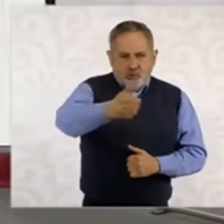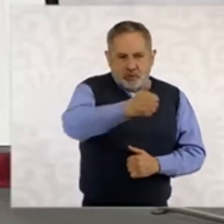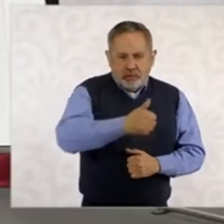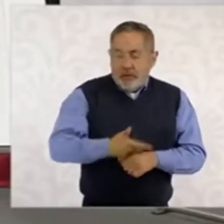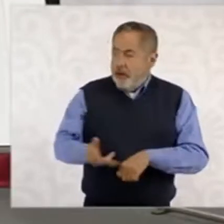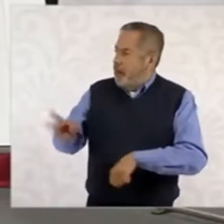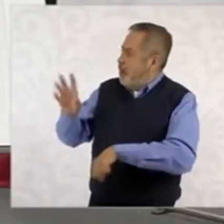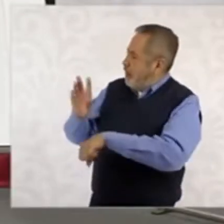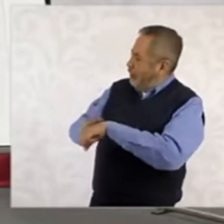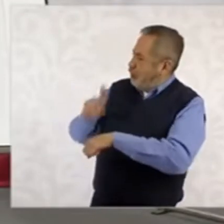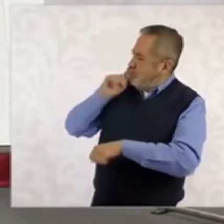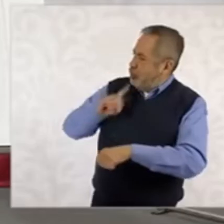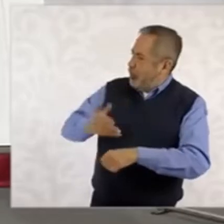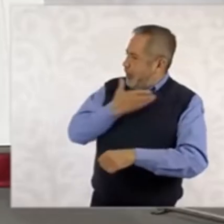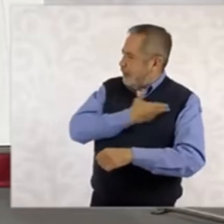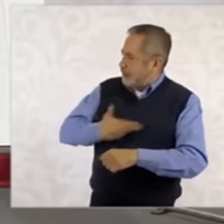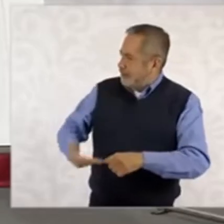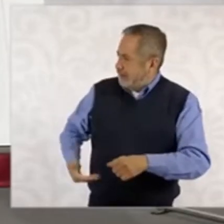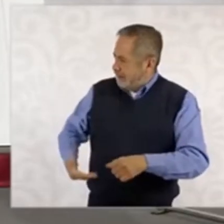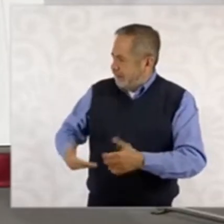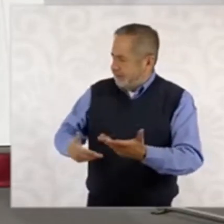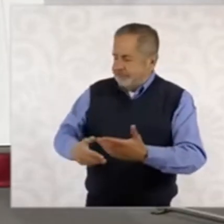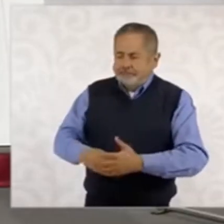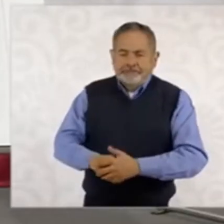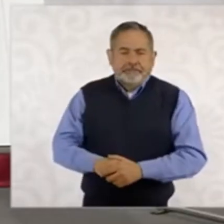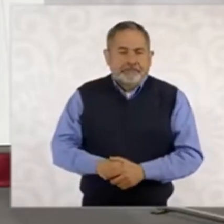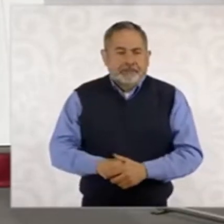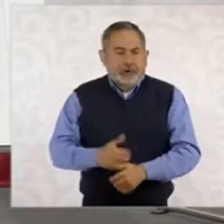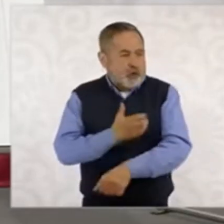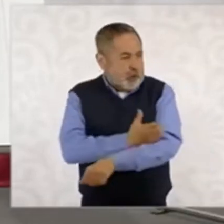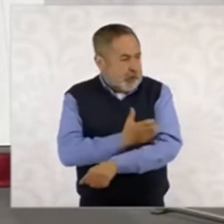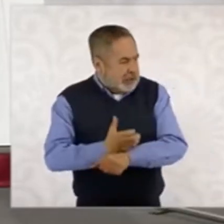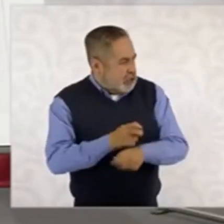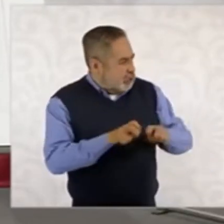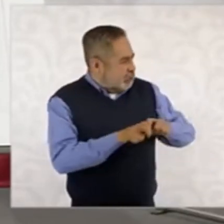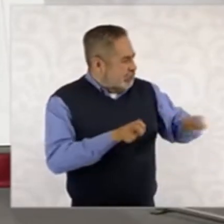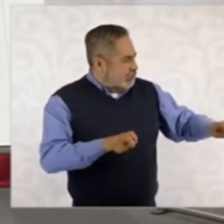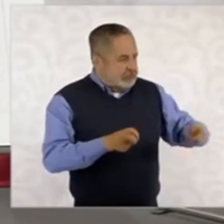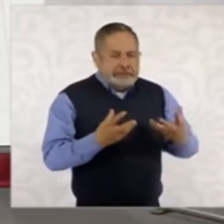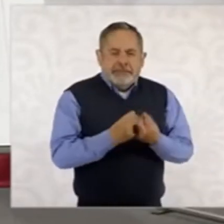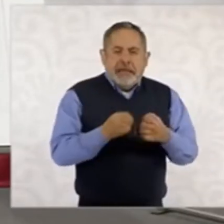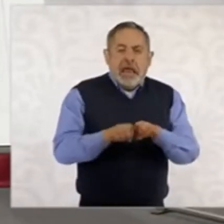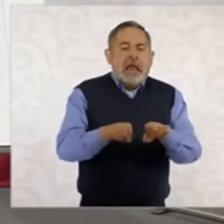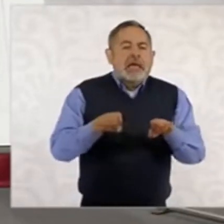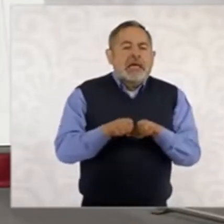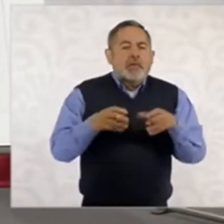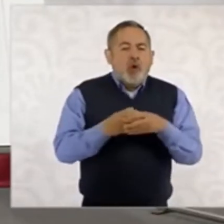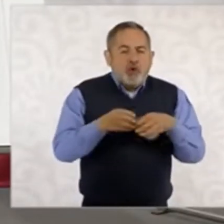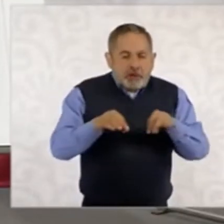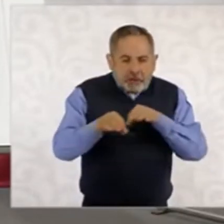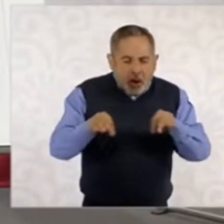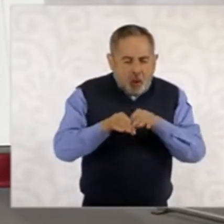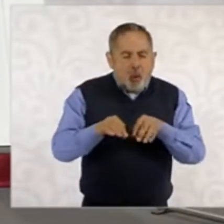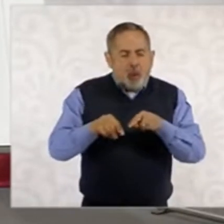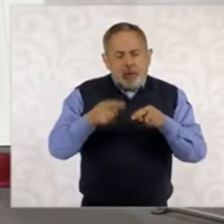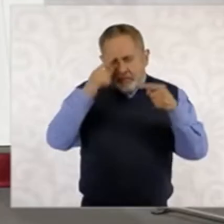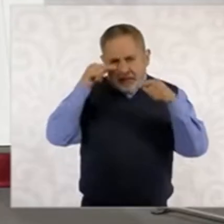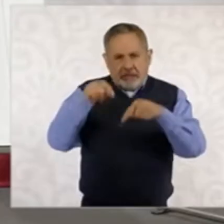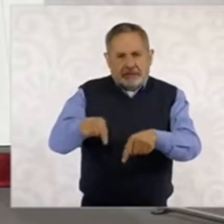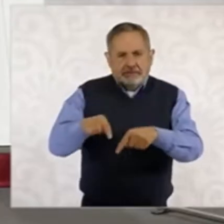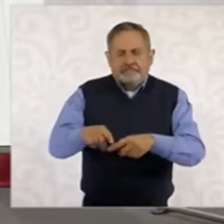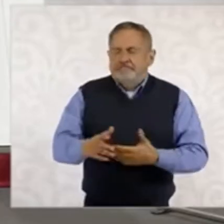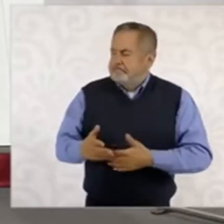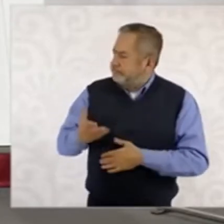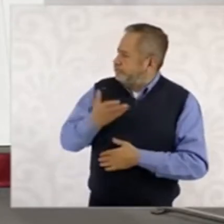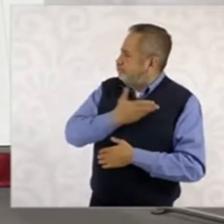su permiso, señora presidenta, compañeras, compañeros del equipo de trabajo de nuestra